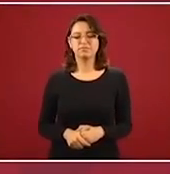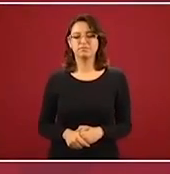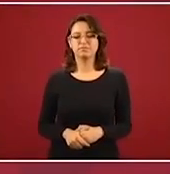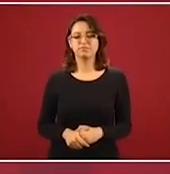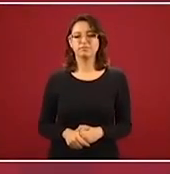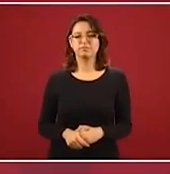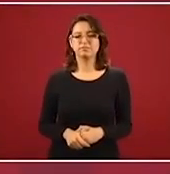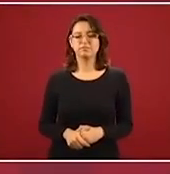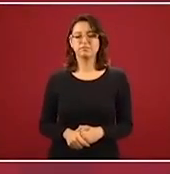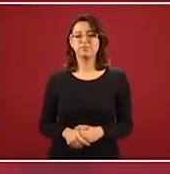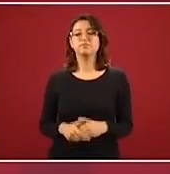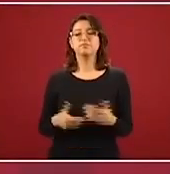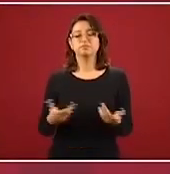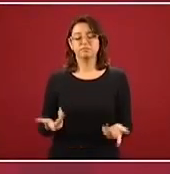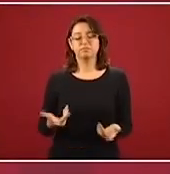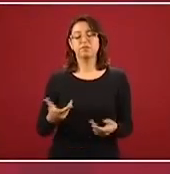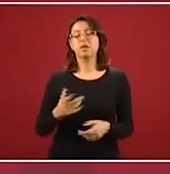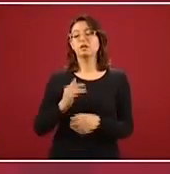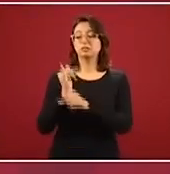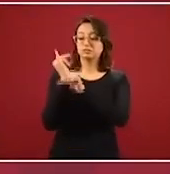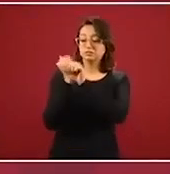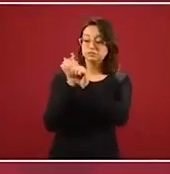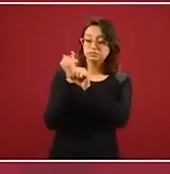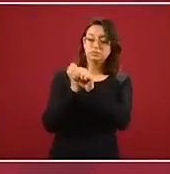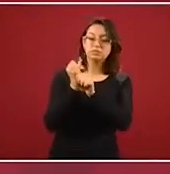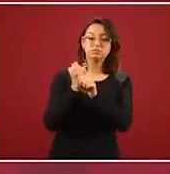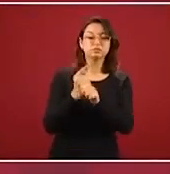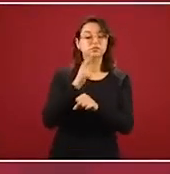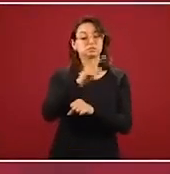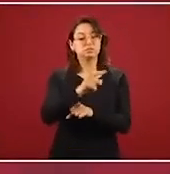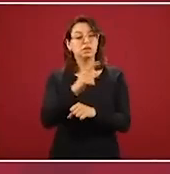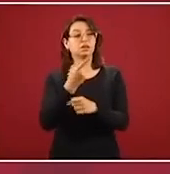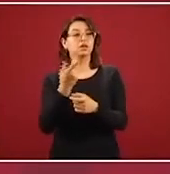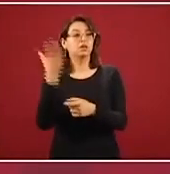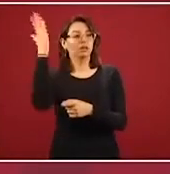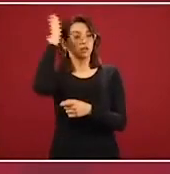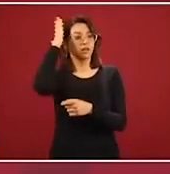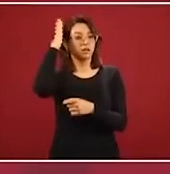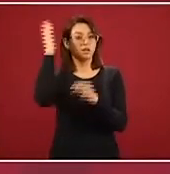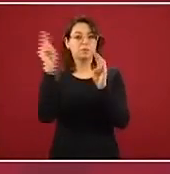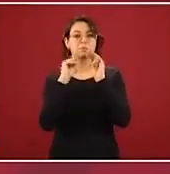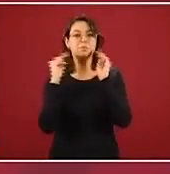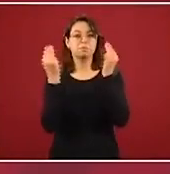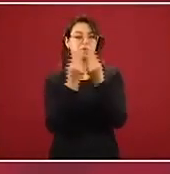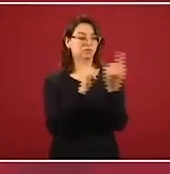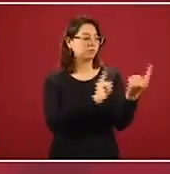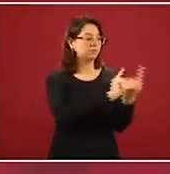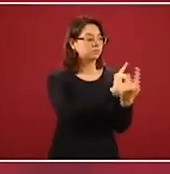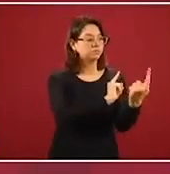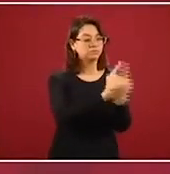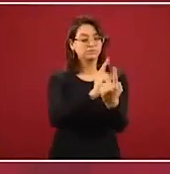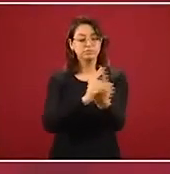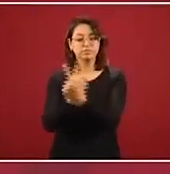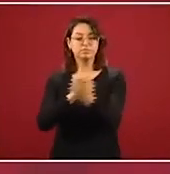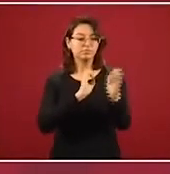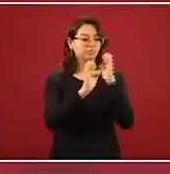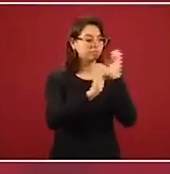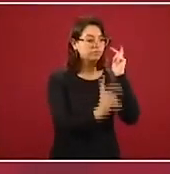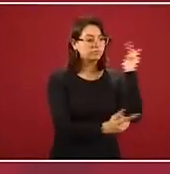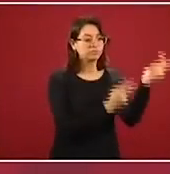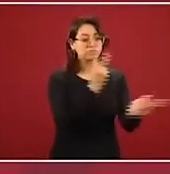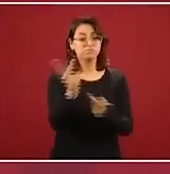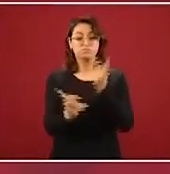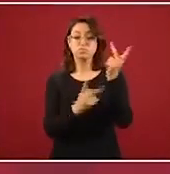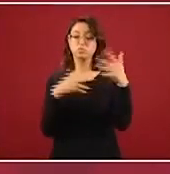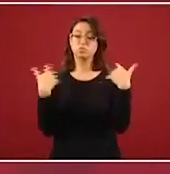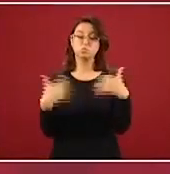que tuvo que ver con entrevistas a sicarios es muy buena, es un trabajo con mucho